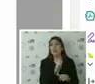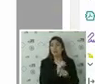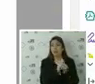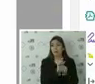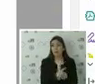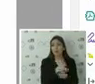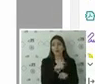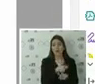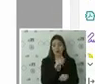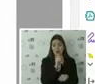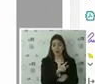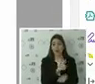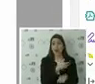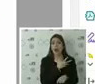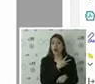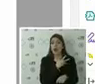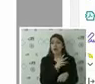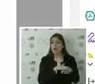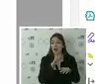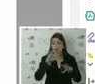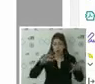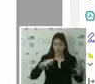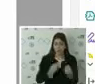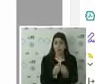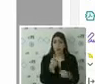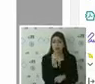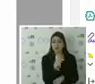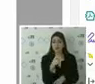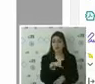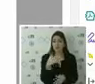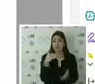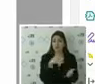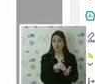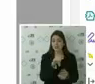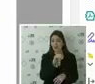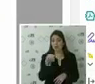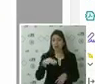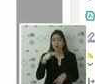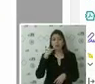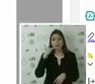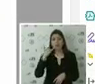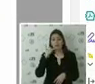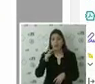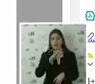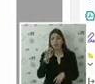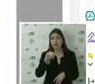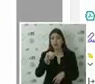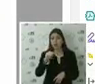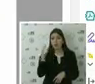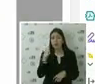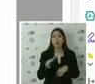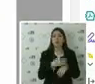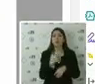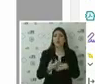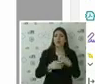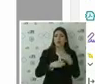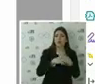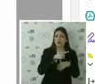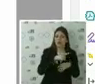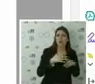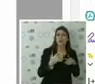del COVID-19, en total se contabilizaron 115.614 llamadas al 911 por hostigamiento y violencia de